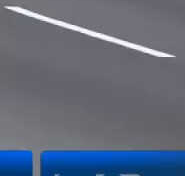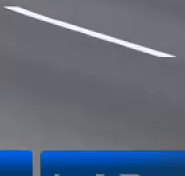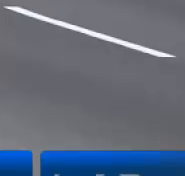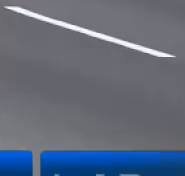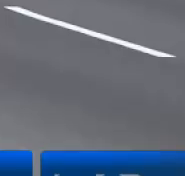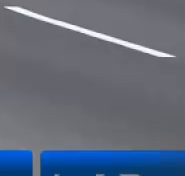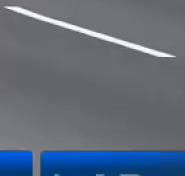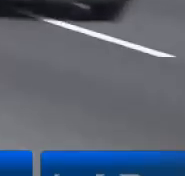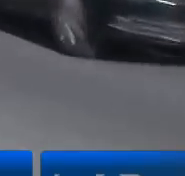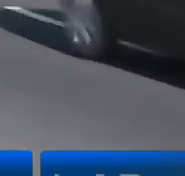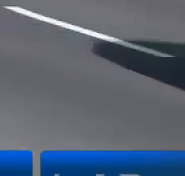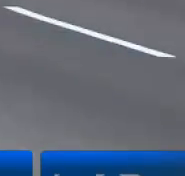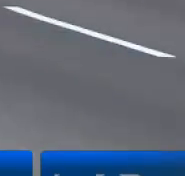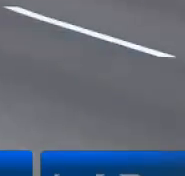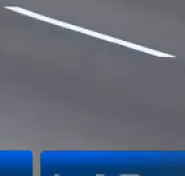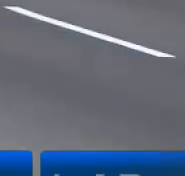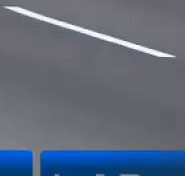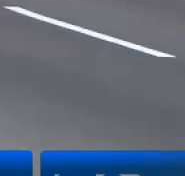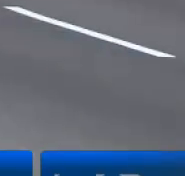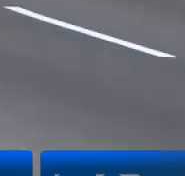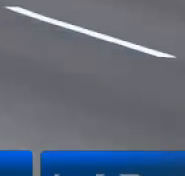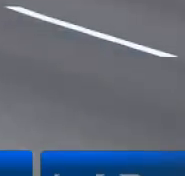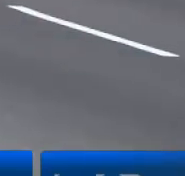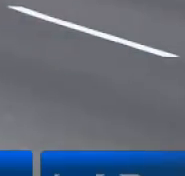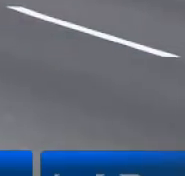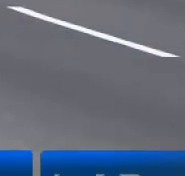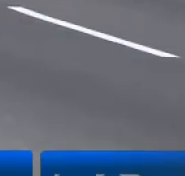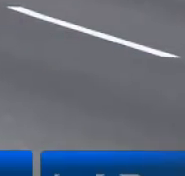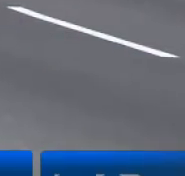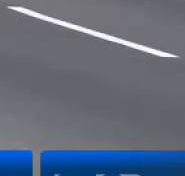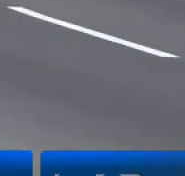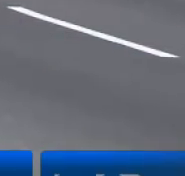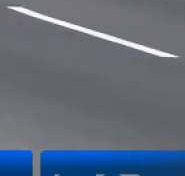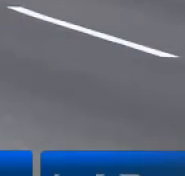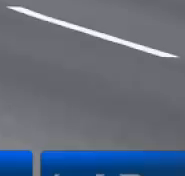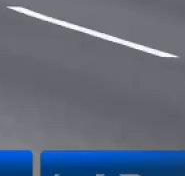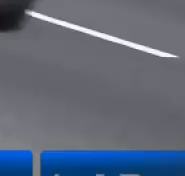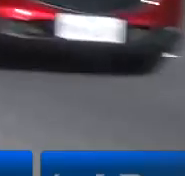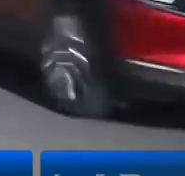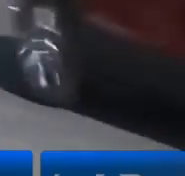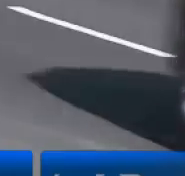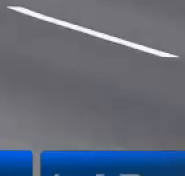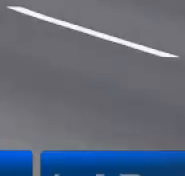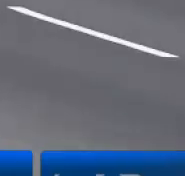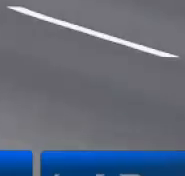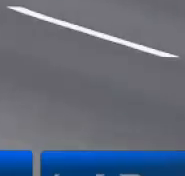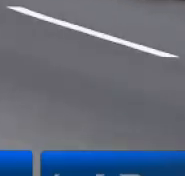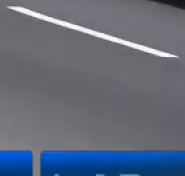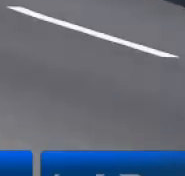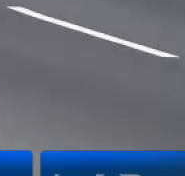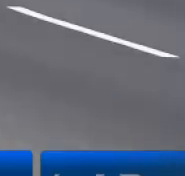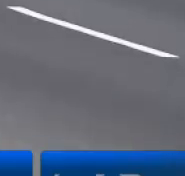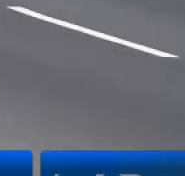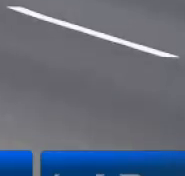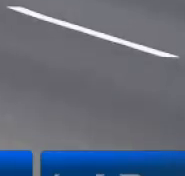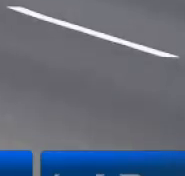preocupados por un puente que tenían antes, que por el cual podían circular, podían cruzar la avenida, y que ahora ya no lo tienen. Así que más adelante